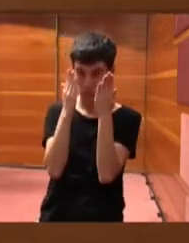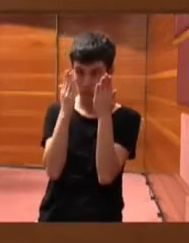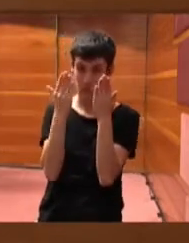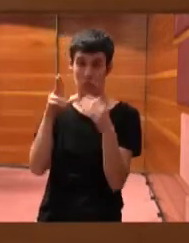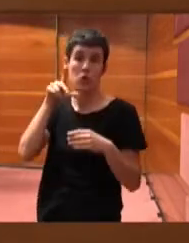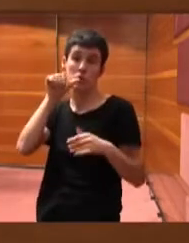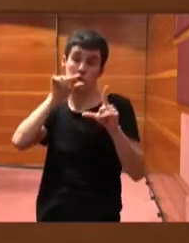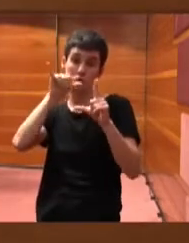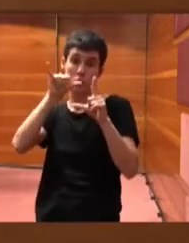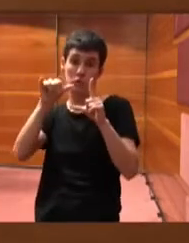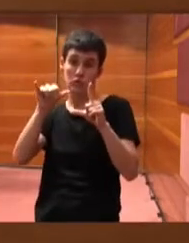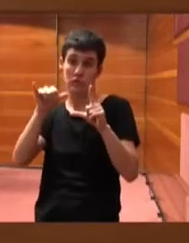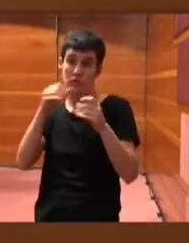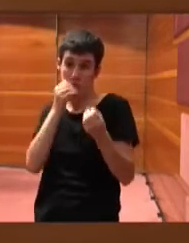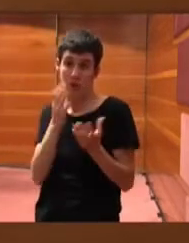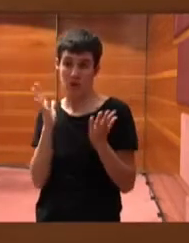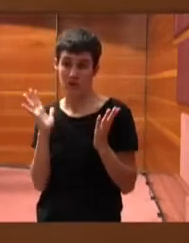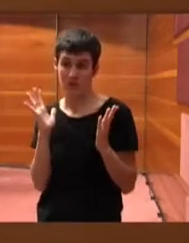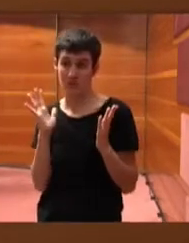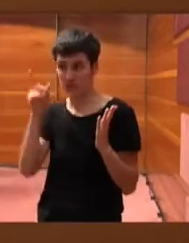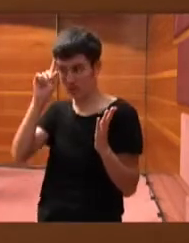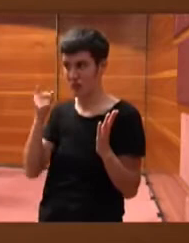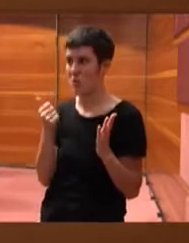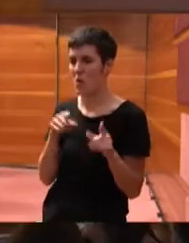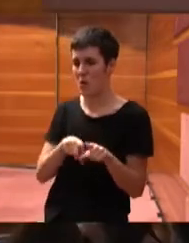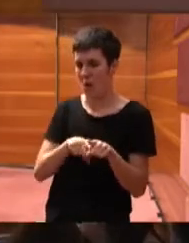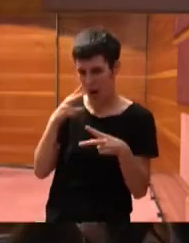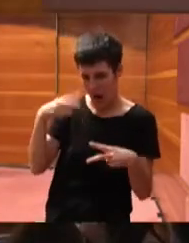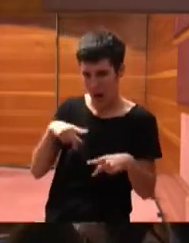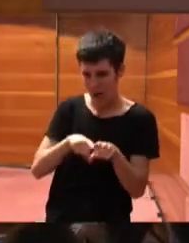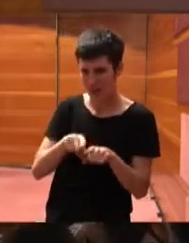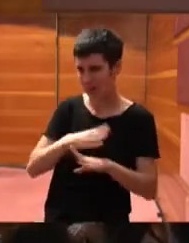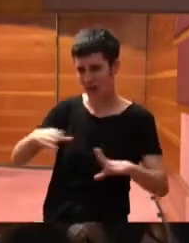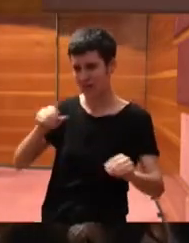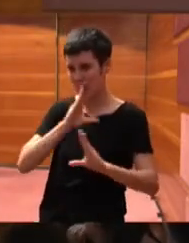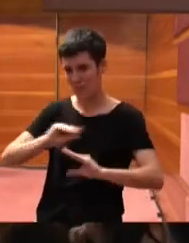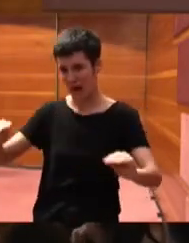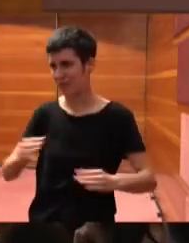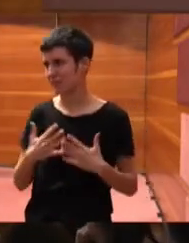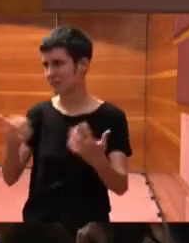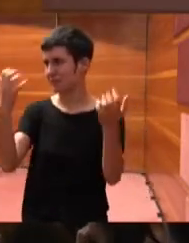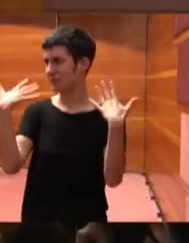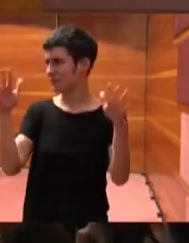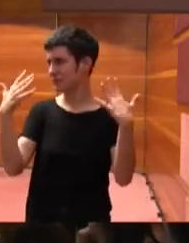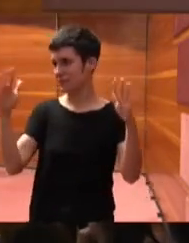planteado? Un poco de autocrítica, ¿vale? Ya está, me callo. Gracias.